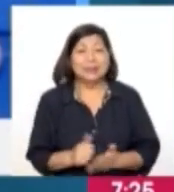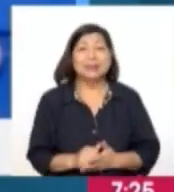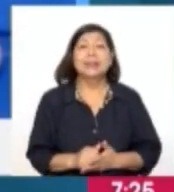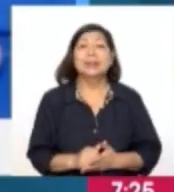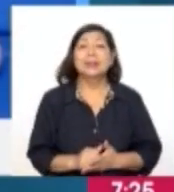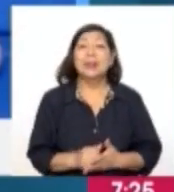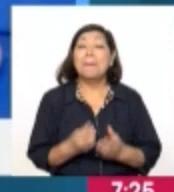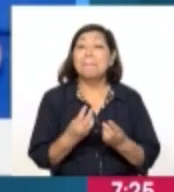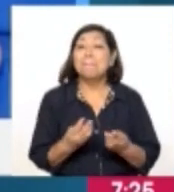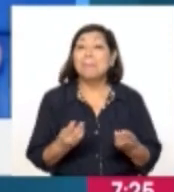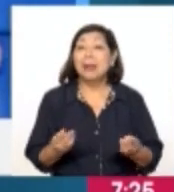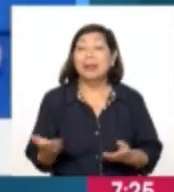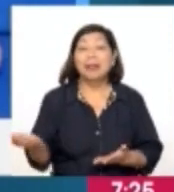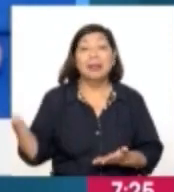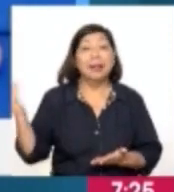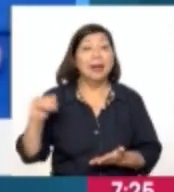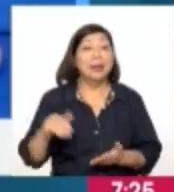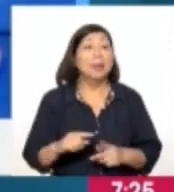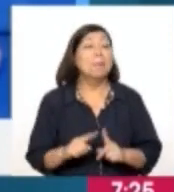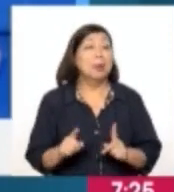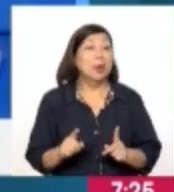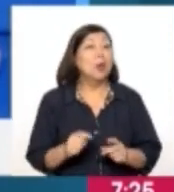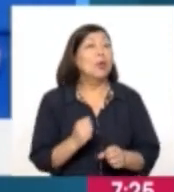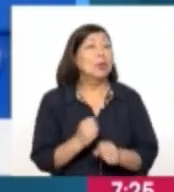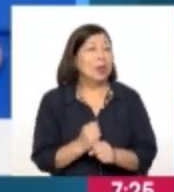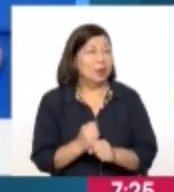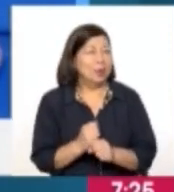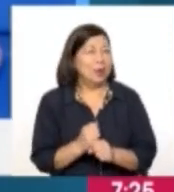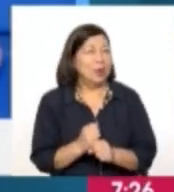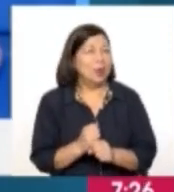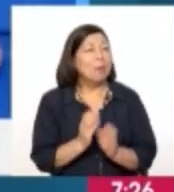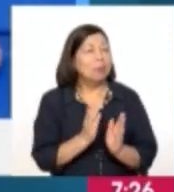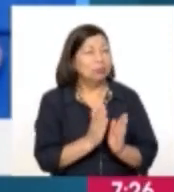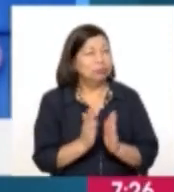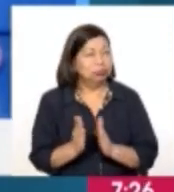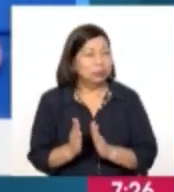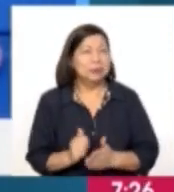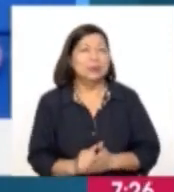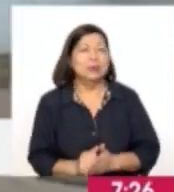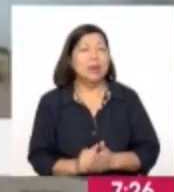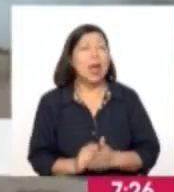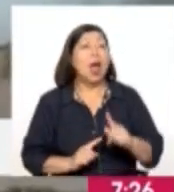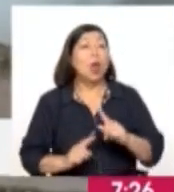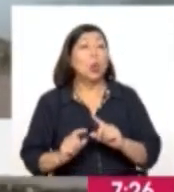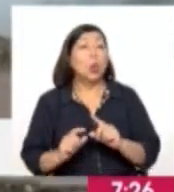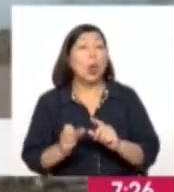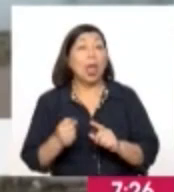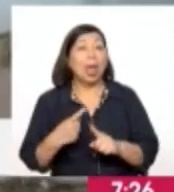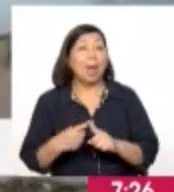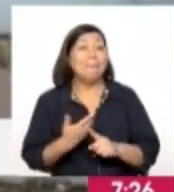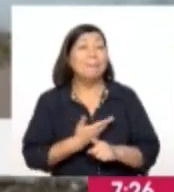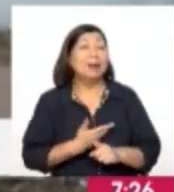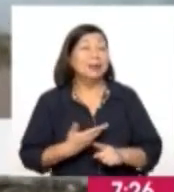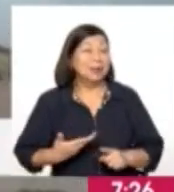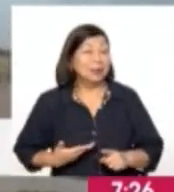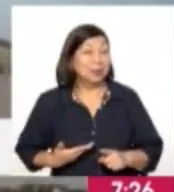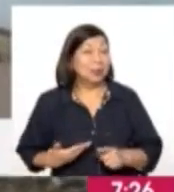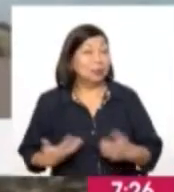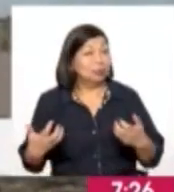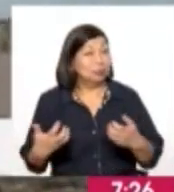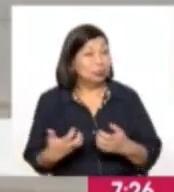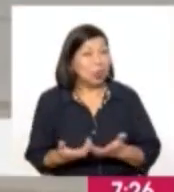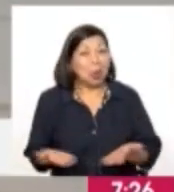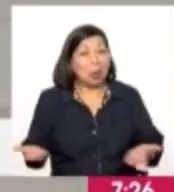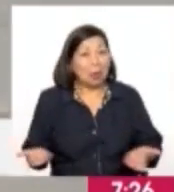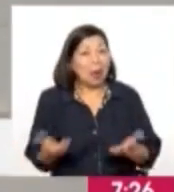había un trasiego de material de Bolivia acá, sino un trabajo también sistemático y permanente de algunos expresidentes para no solamente